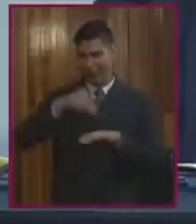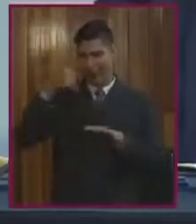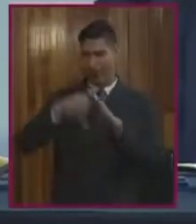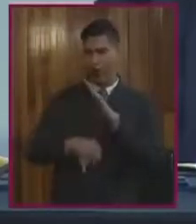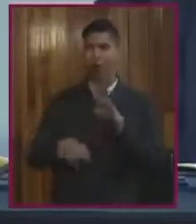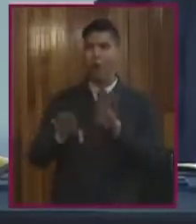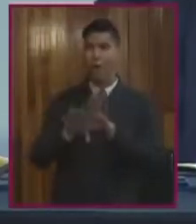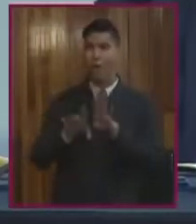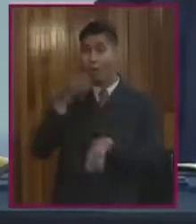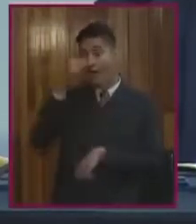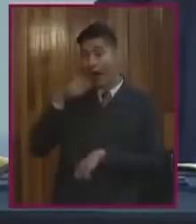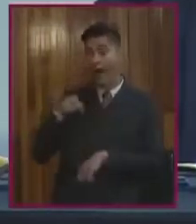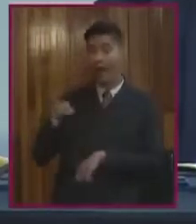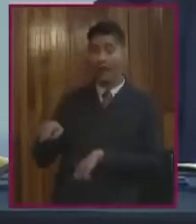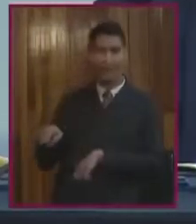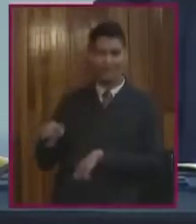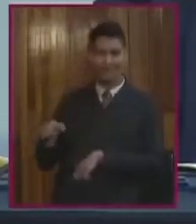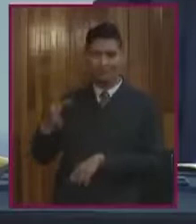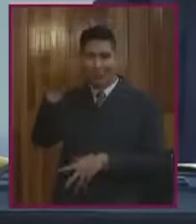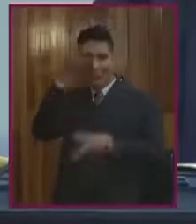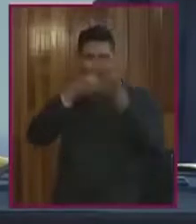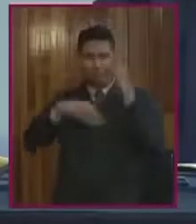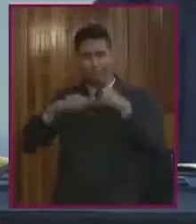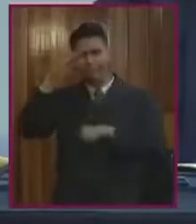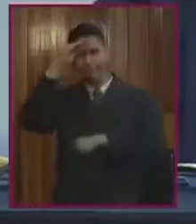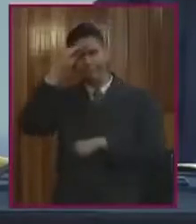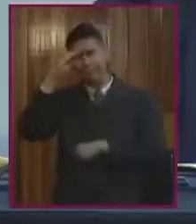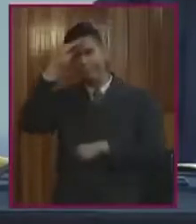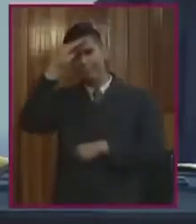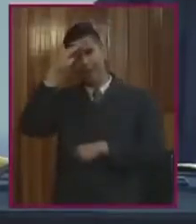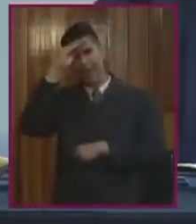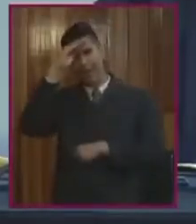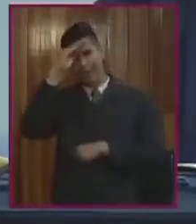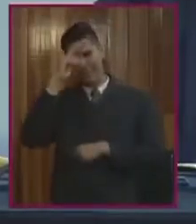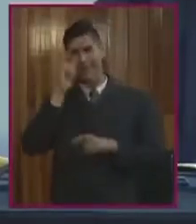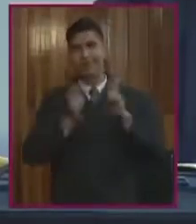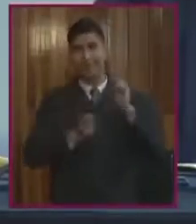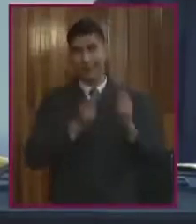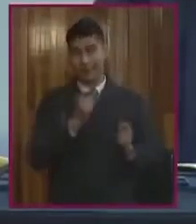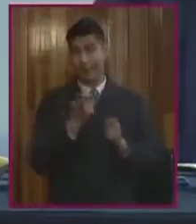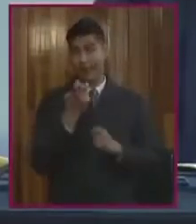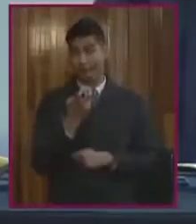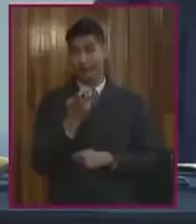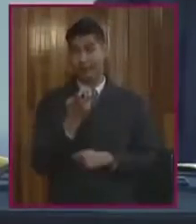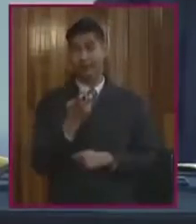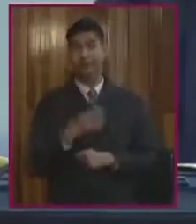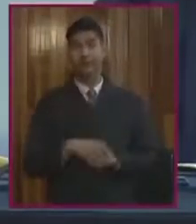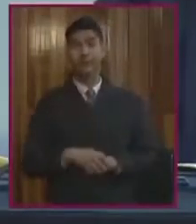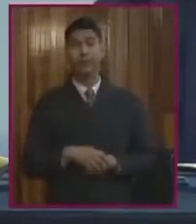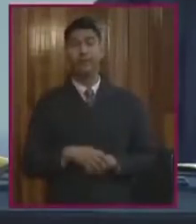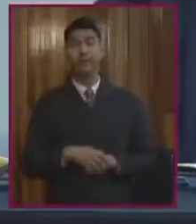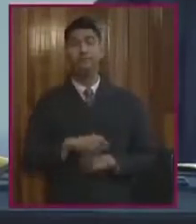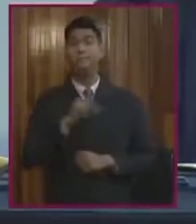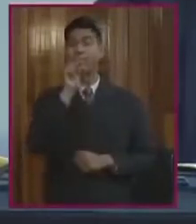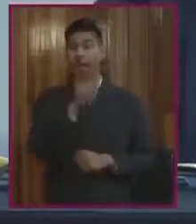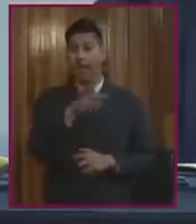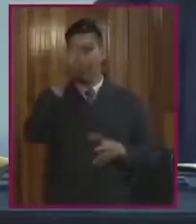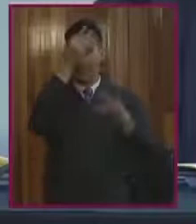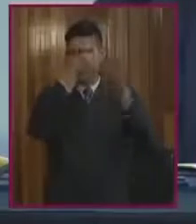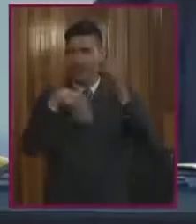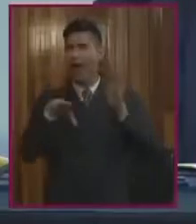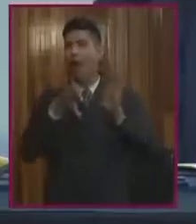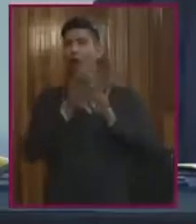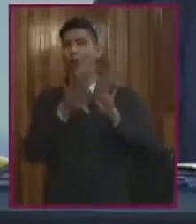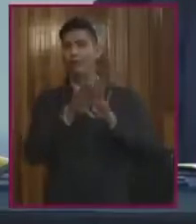hacerlos reflexionar y ser conscientes de lo que han aprendido, las estrategias que usaron para aprender, cómo la aprendieron y